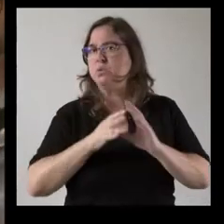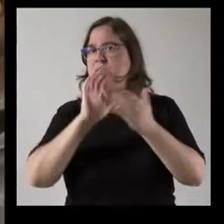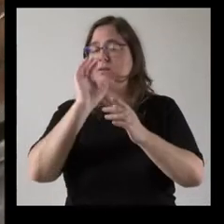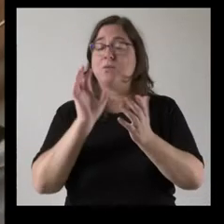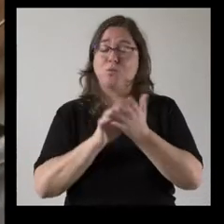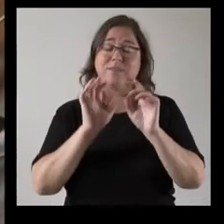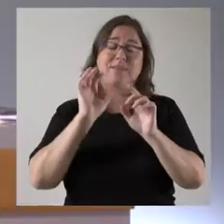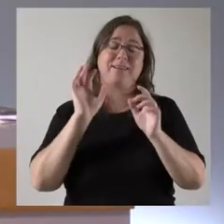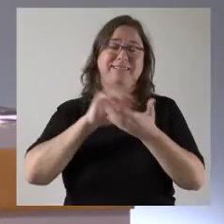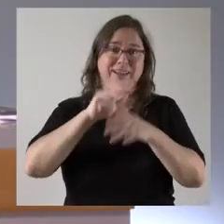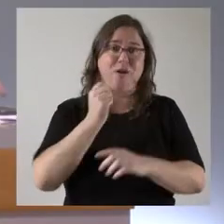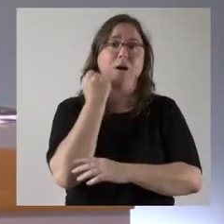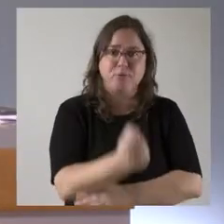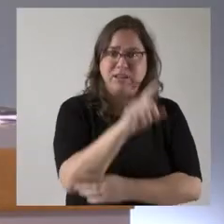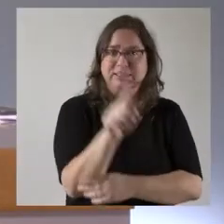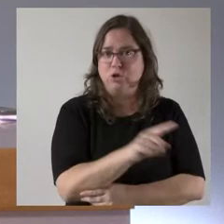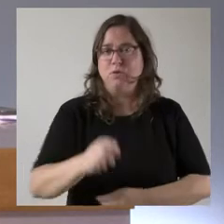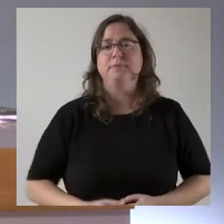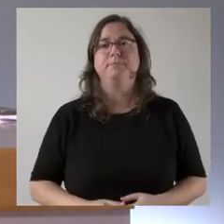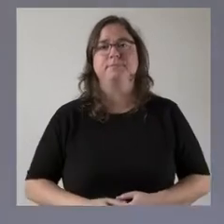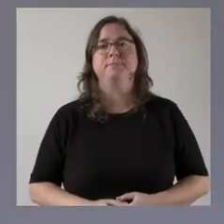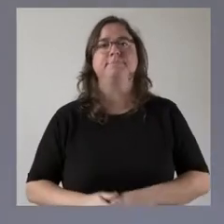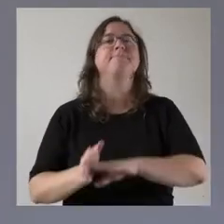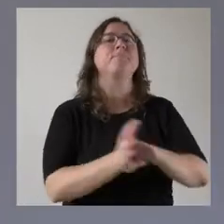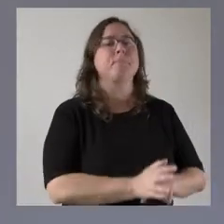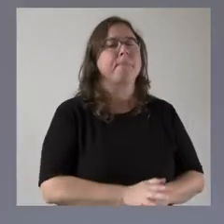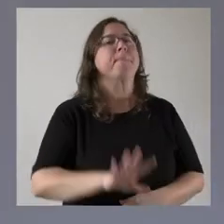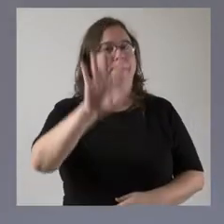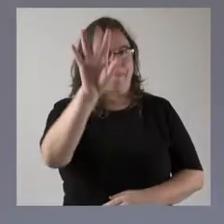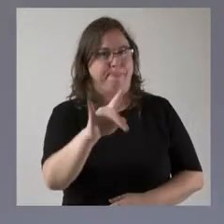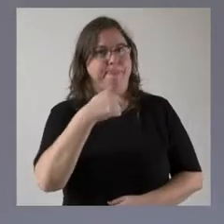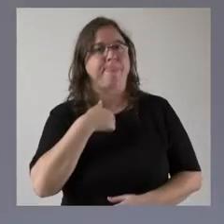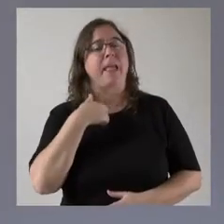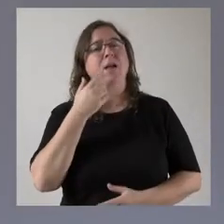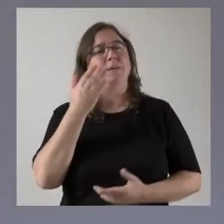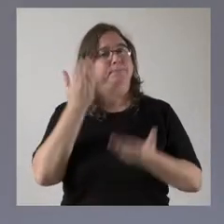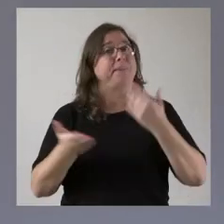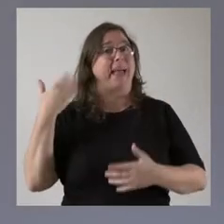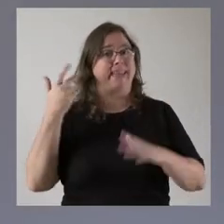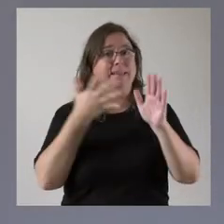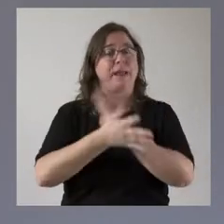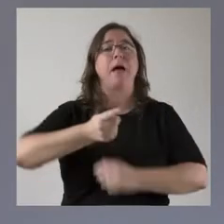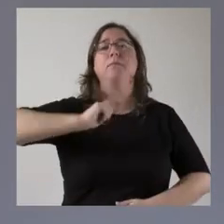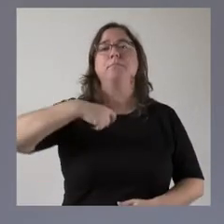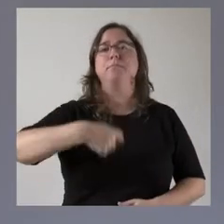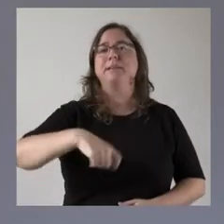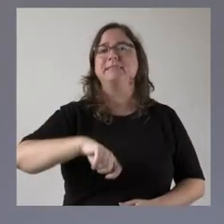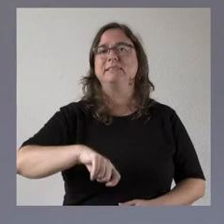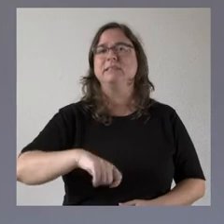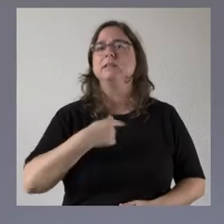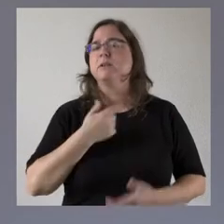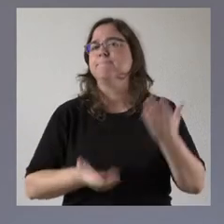esta propuesta gracias Sí respecto a la valoración que seas c ayer lo decía el presidente se ha puesto encima de la mesa